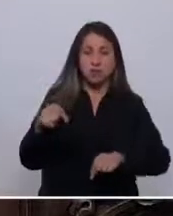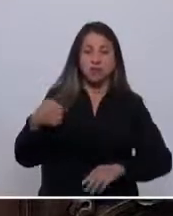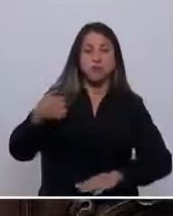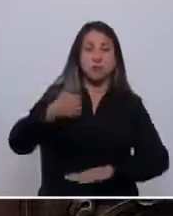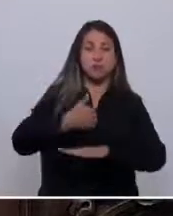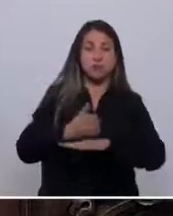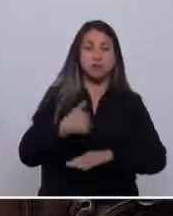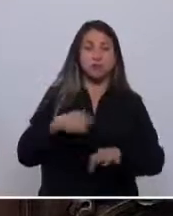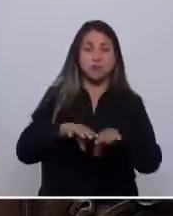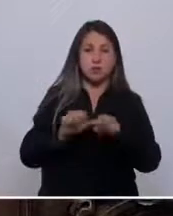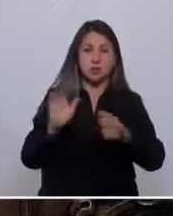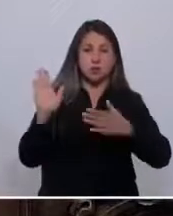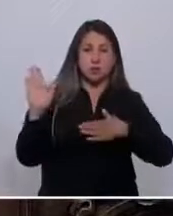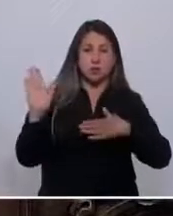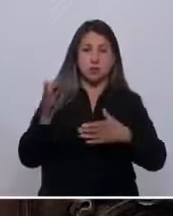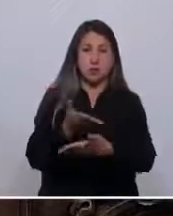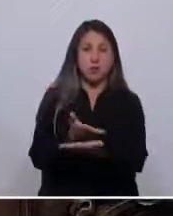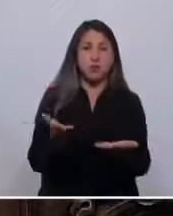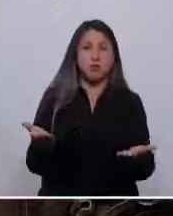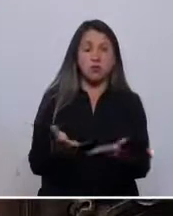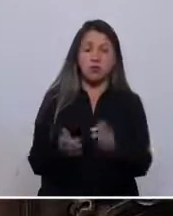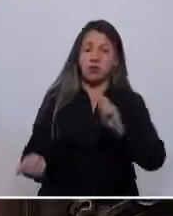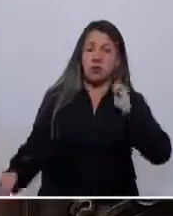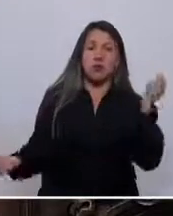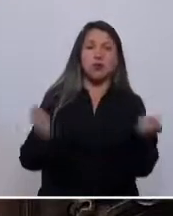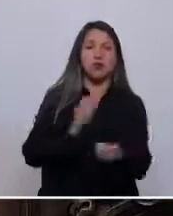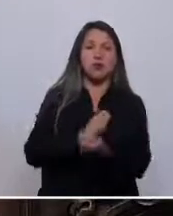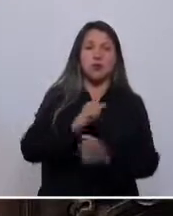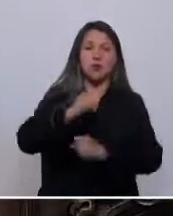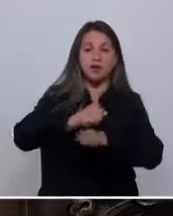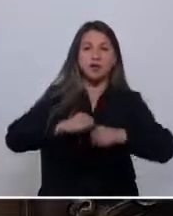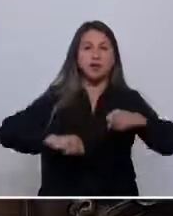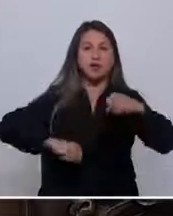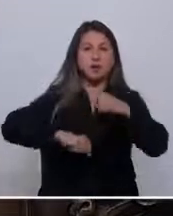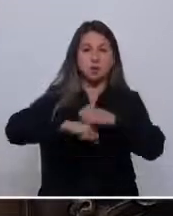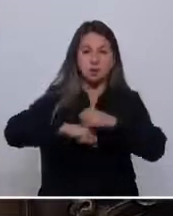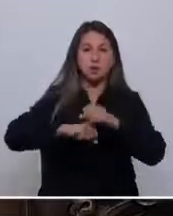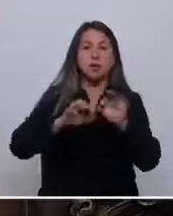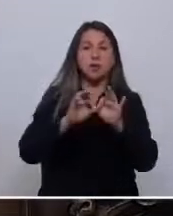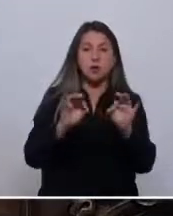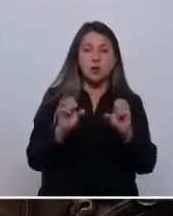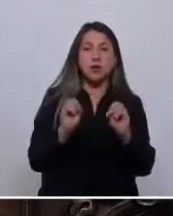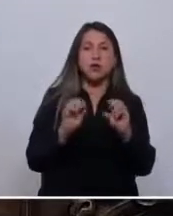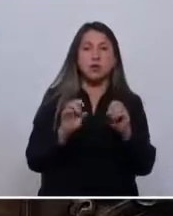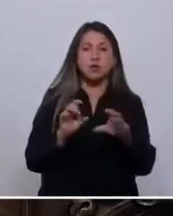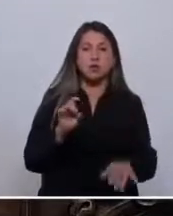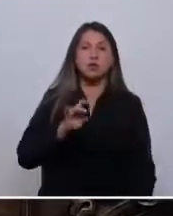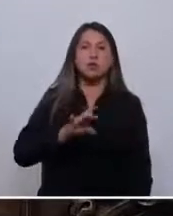comprometo junto a ustedes a cambiar estructuralmente la educación chilena.